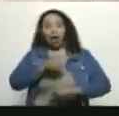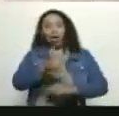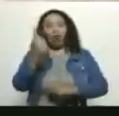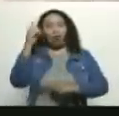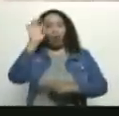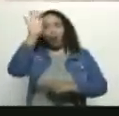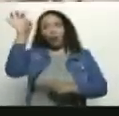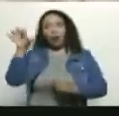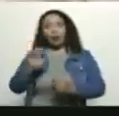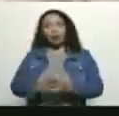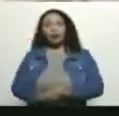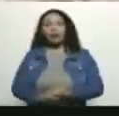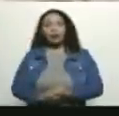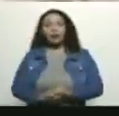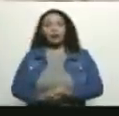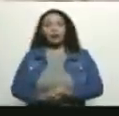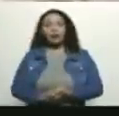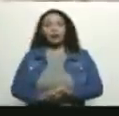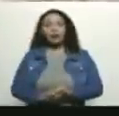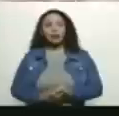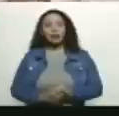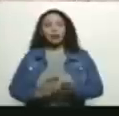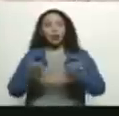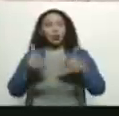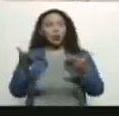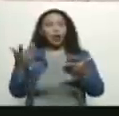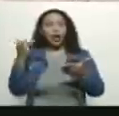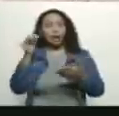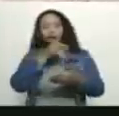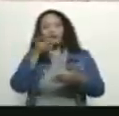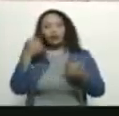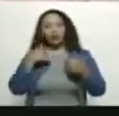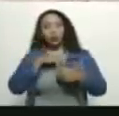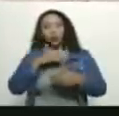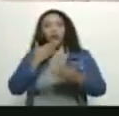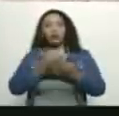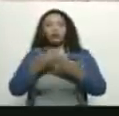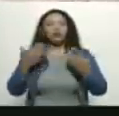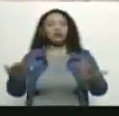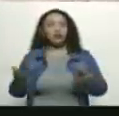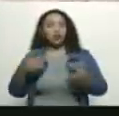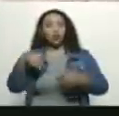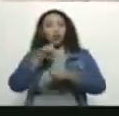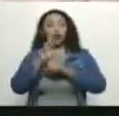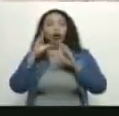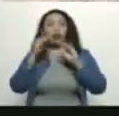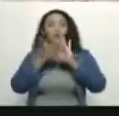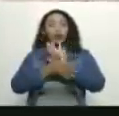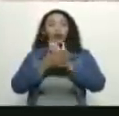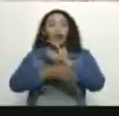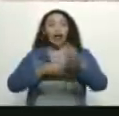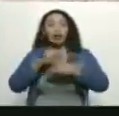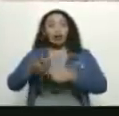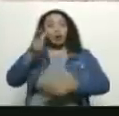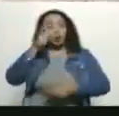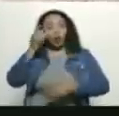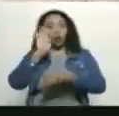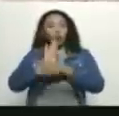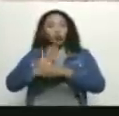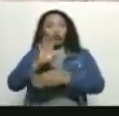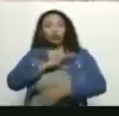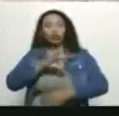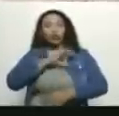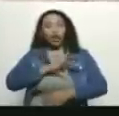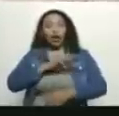países y territorios, los cuales perfectamente nos permiten no solo hablar de garantizar la seguridad y